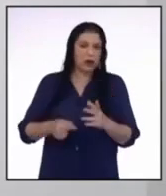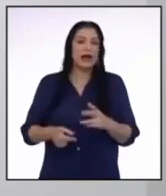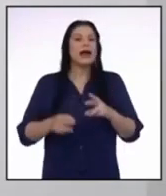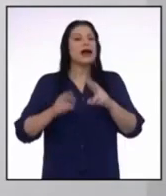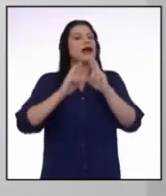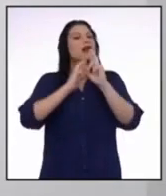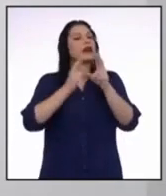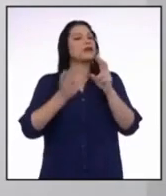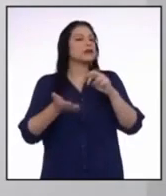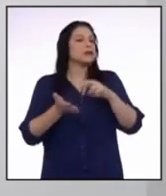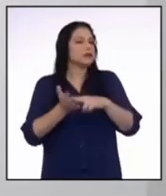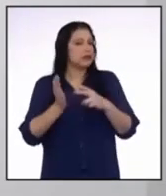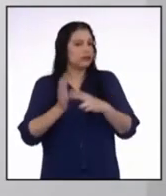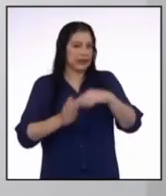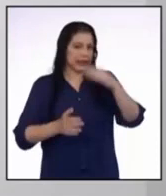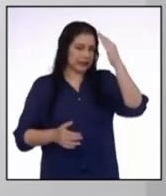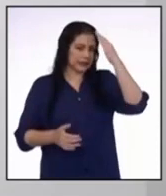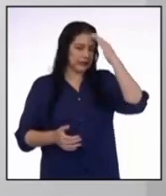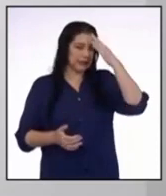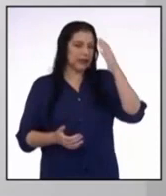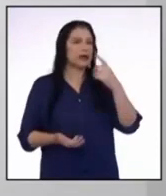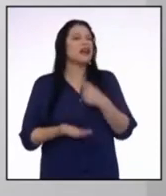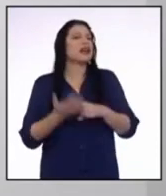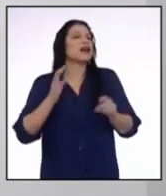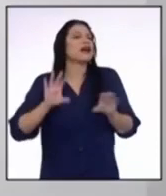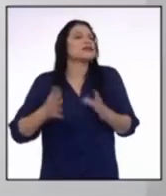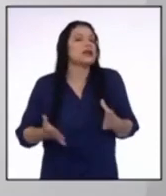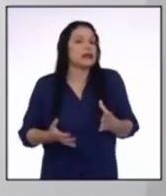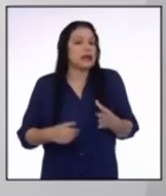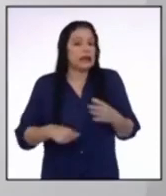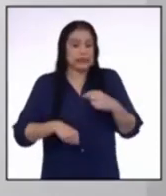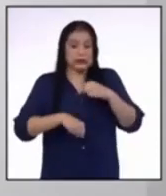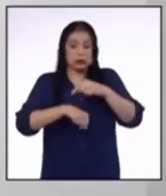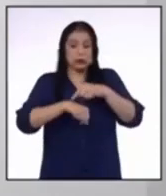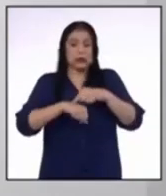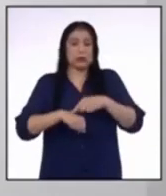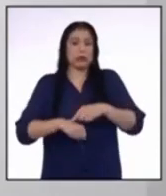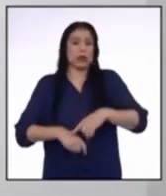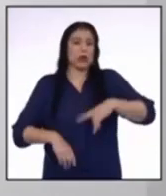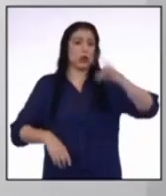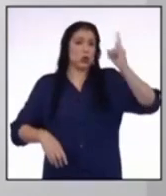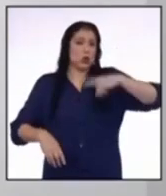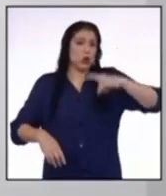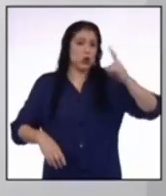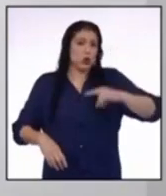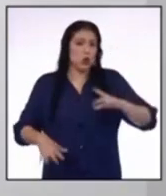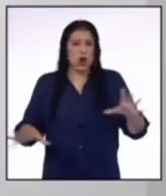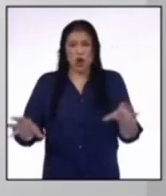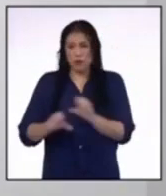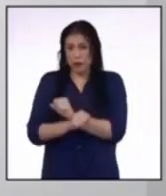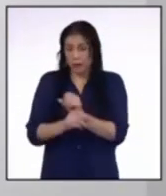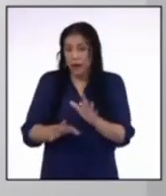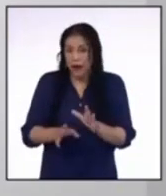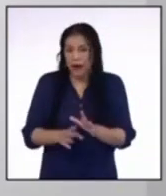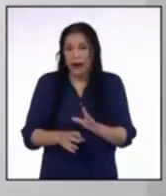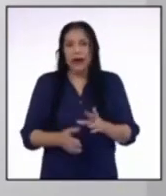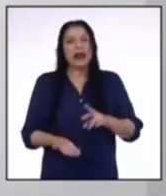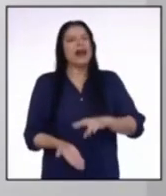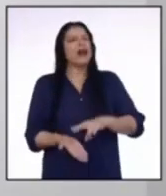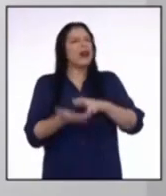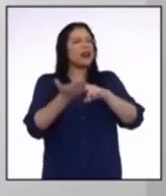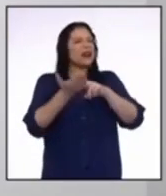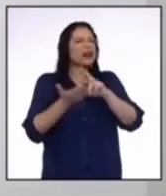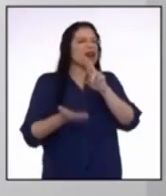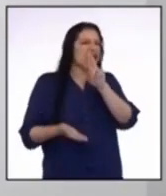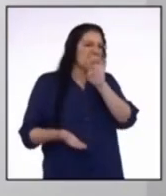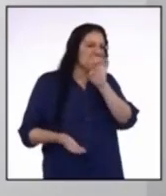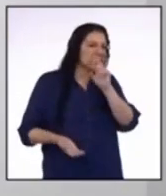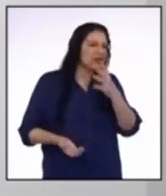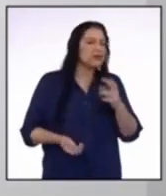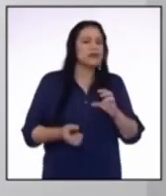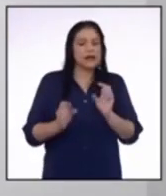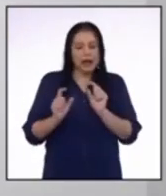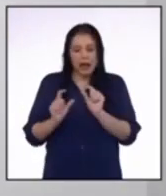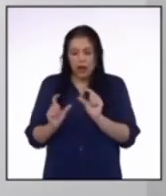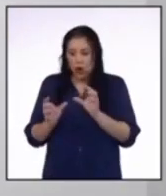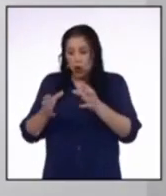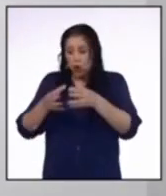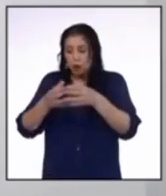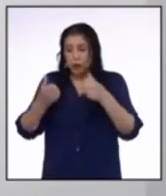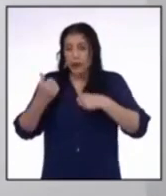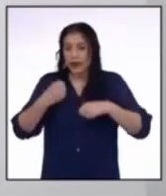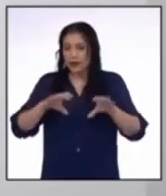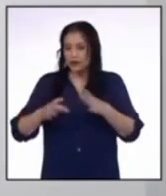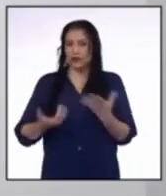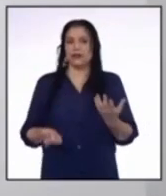respuesta implica saber actuar en una emergencia o desastre. La rehabilitación se refiere al conjunto